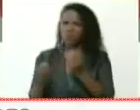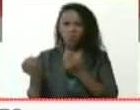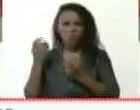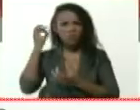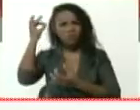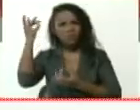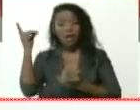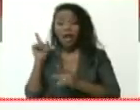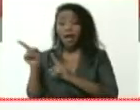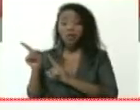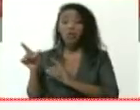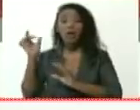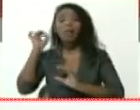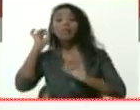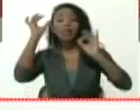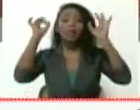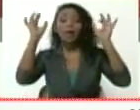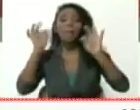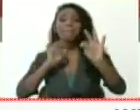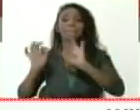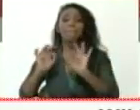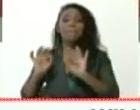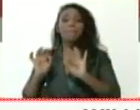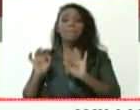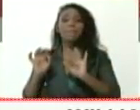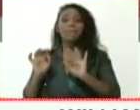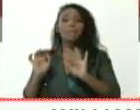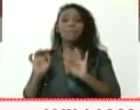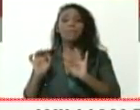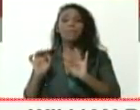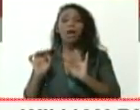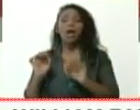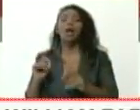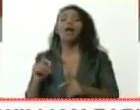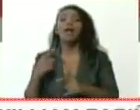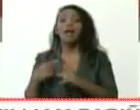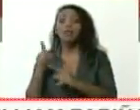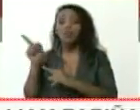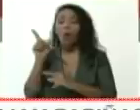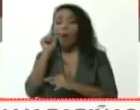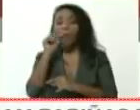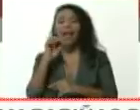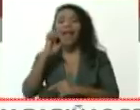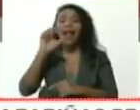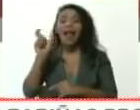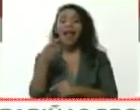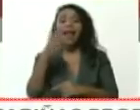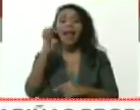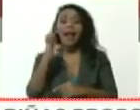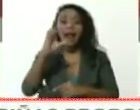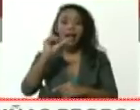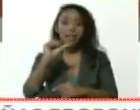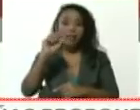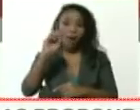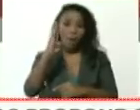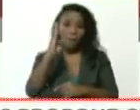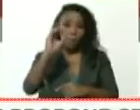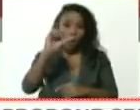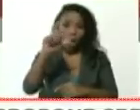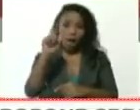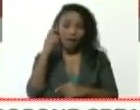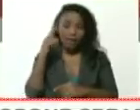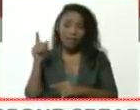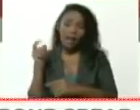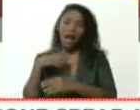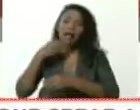estaban preparando ya, y ojo, el Hezbollah es un partido político en el Líbano, partido que hace gobierno en el